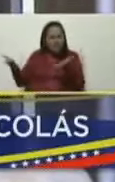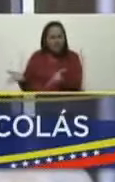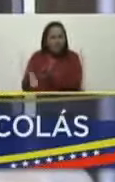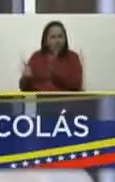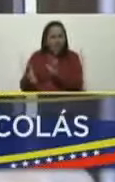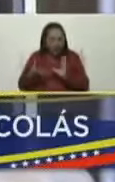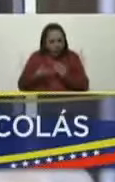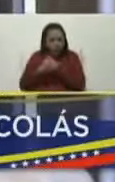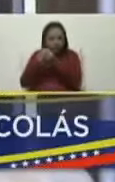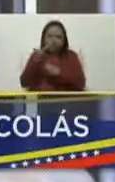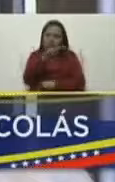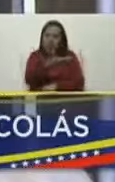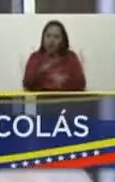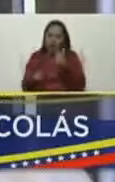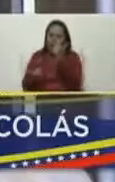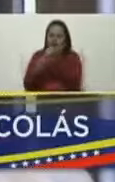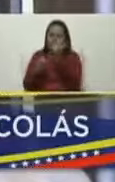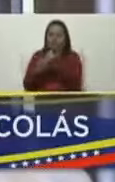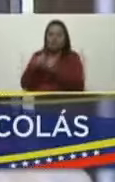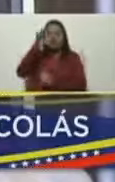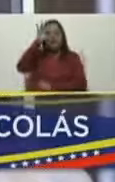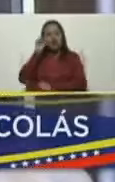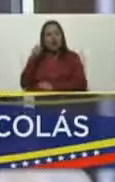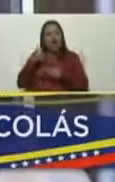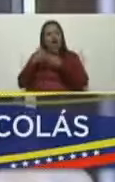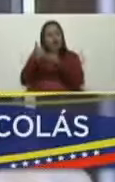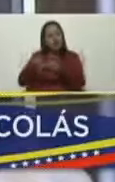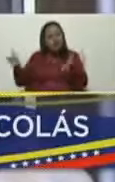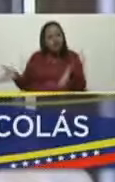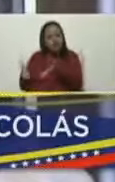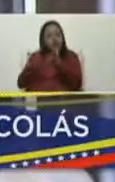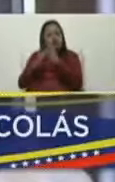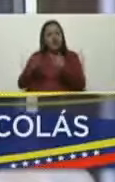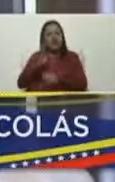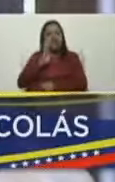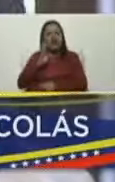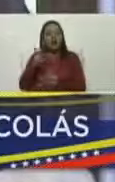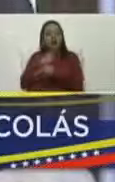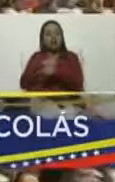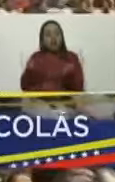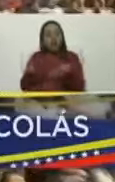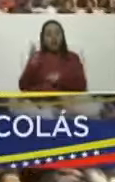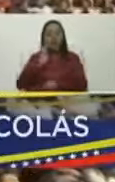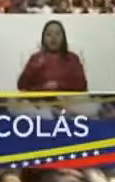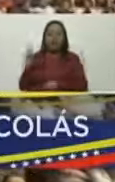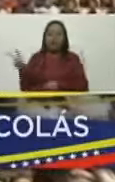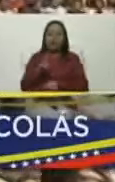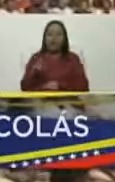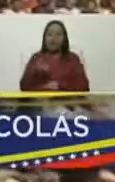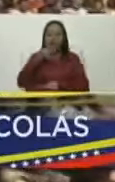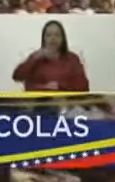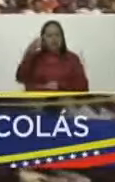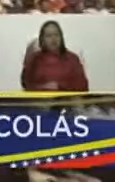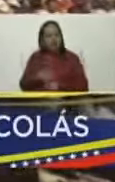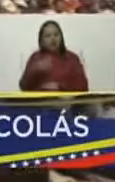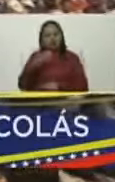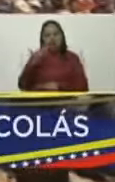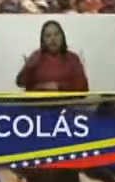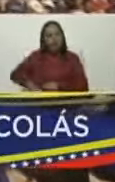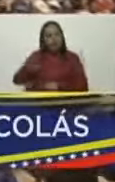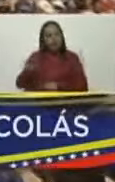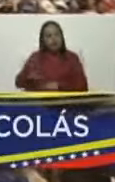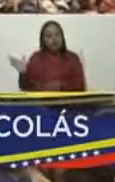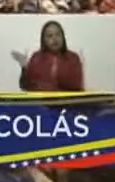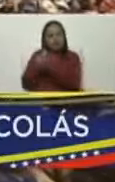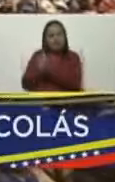los entendió, los ayudó y los empujó con toda la banca pública, con el Banco de Venezuela. De verdad que ha sido importante este gran